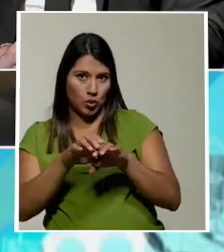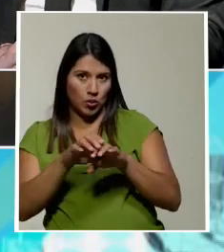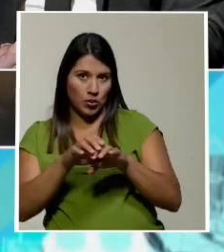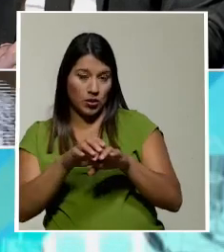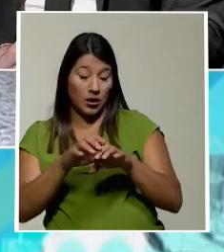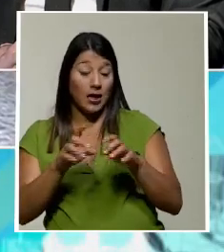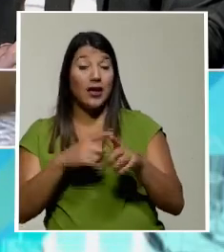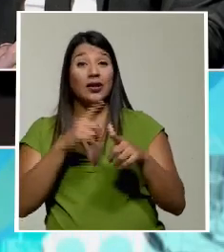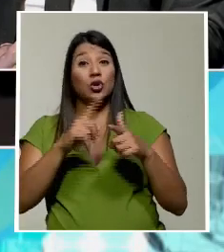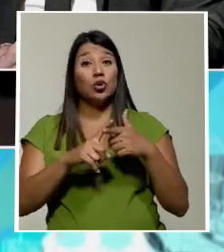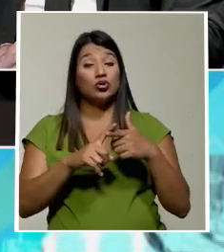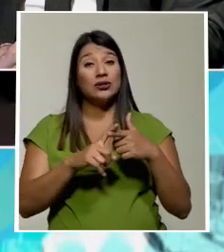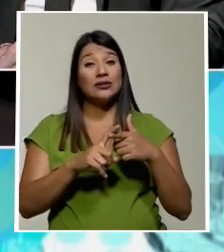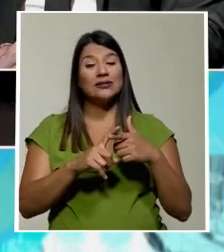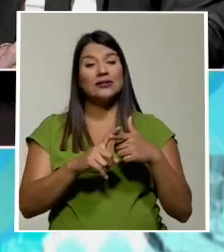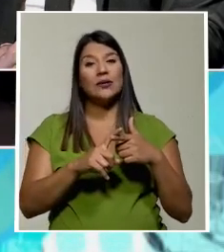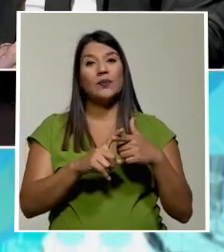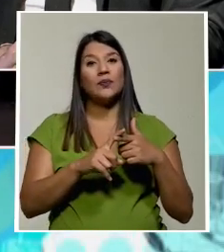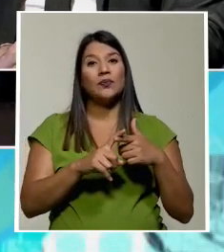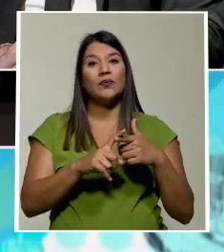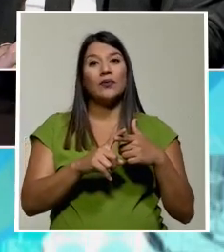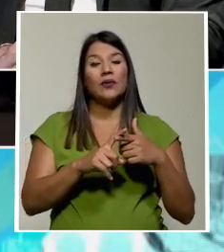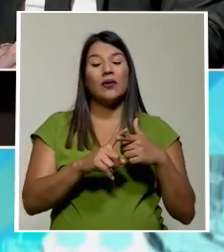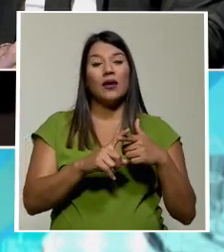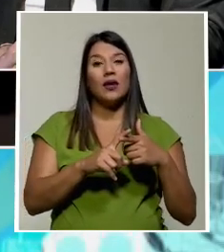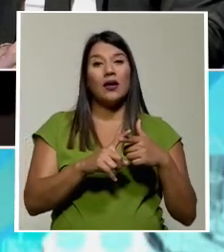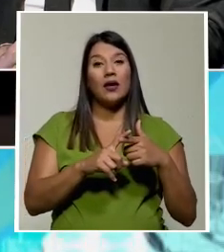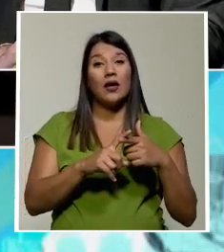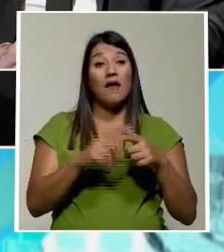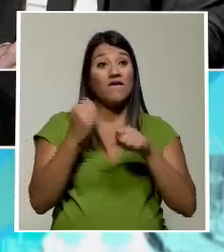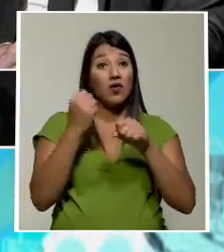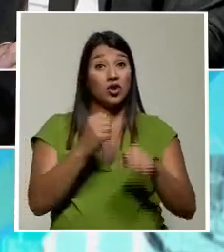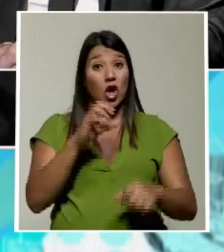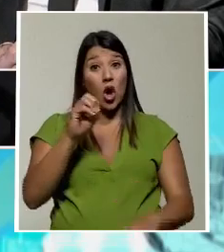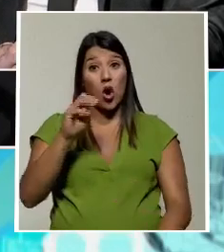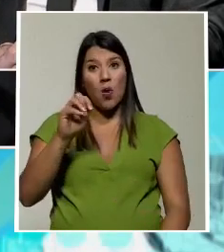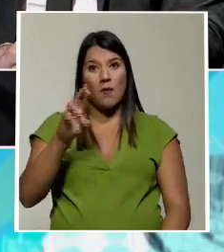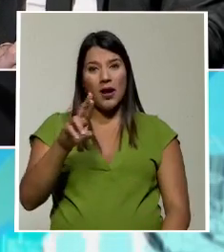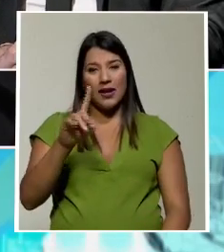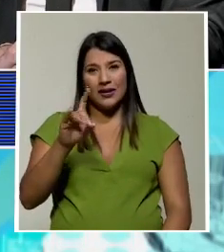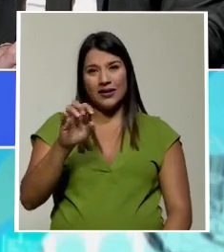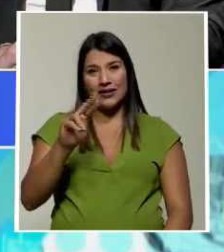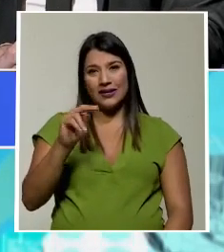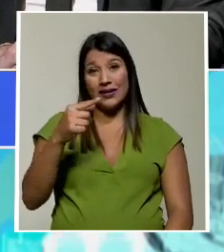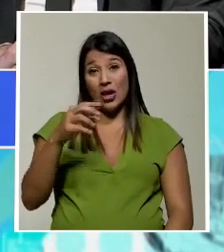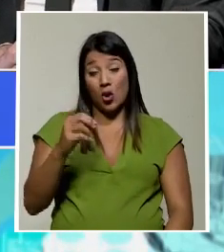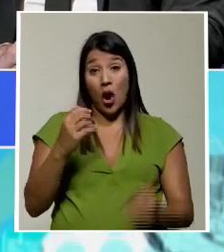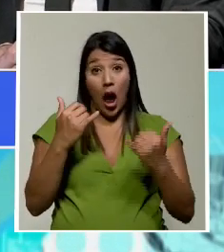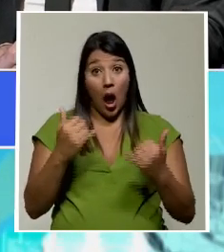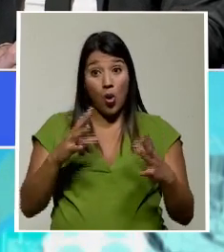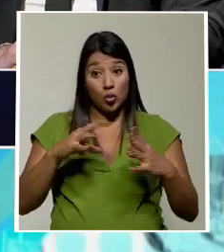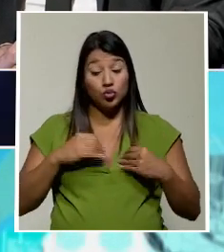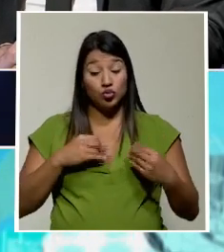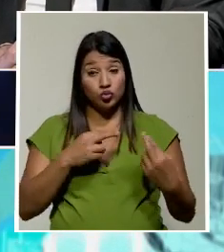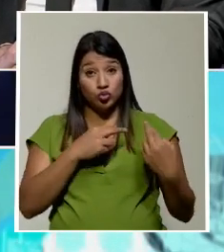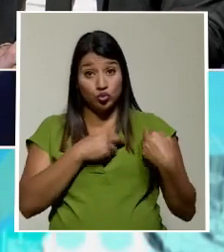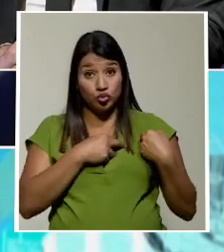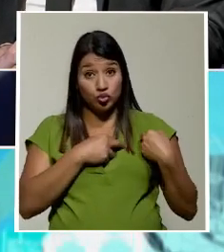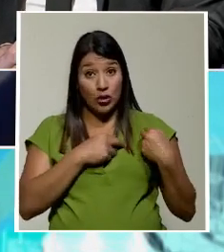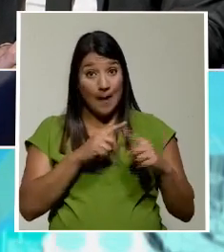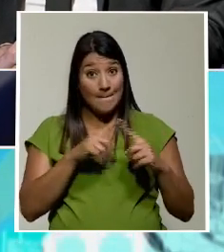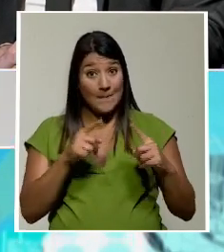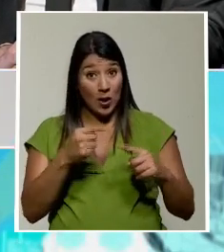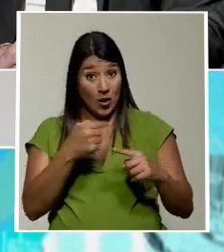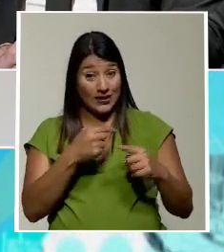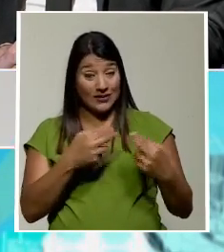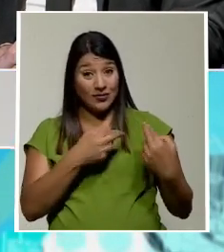rollo es que el tema de fondo es que la Fundación Omar Dengo está haciendo un trabajo que eventualmente el MEP